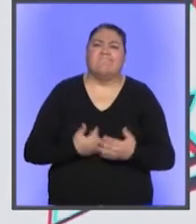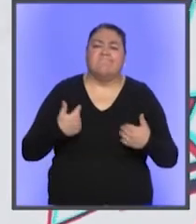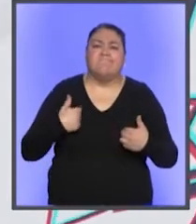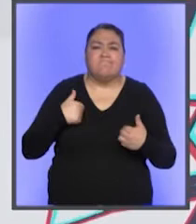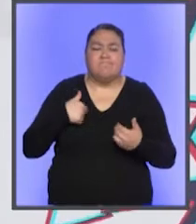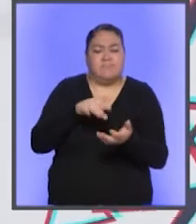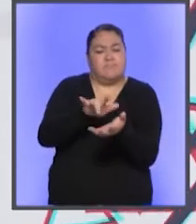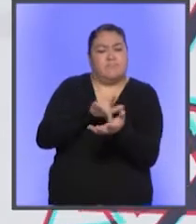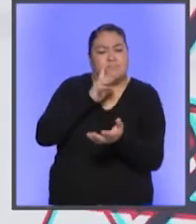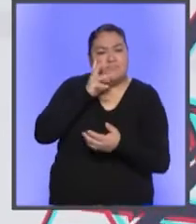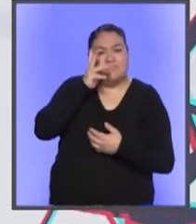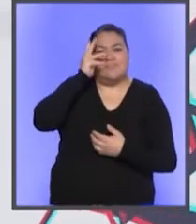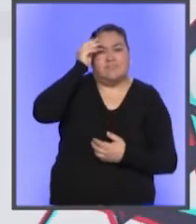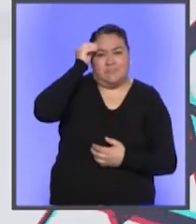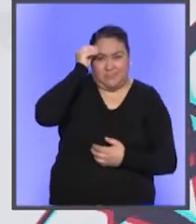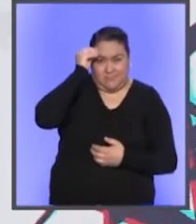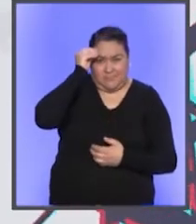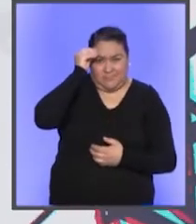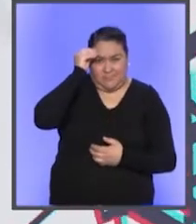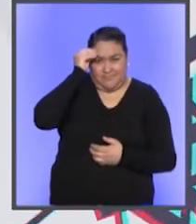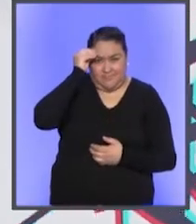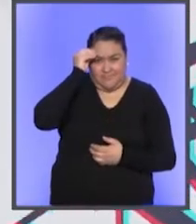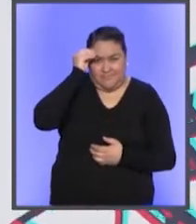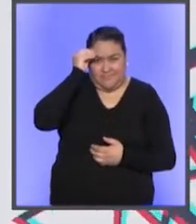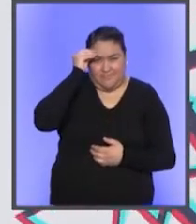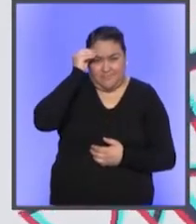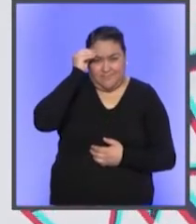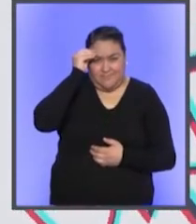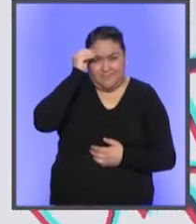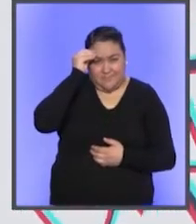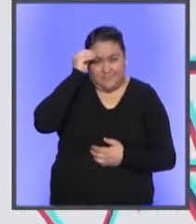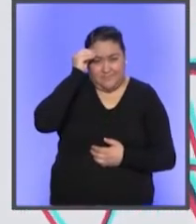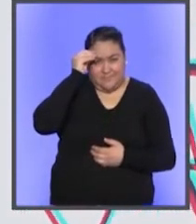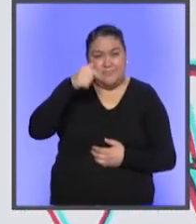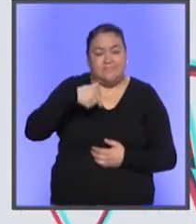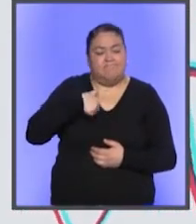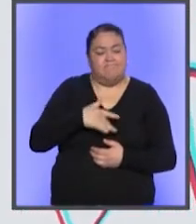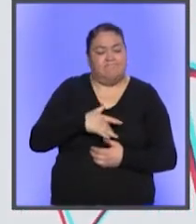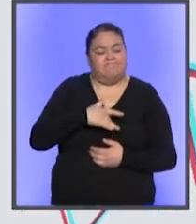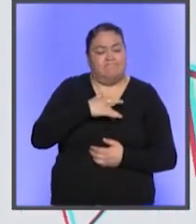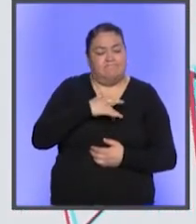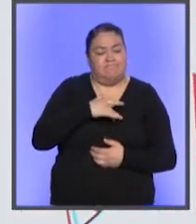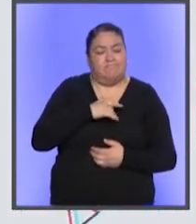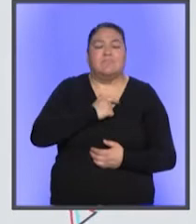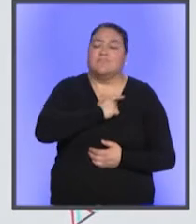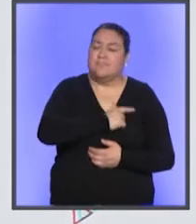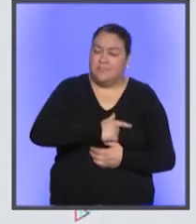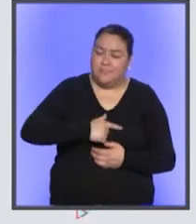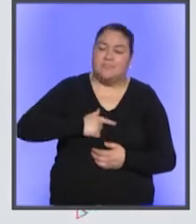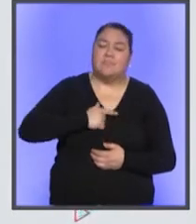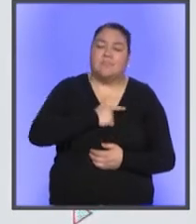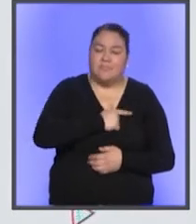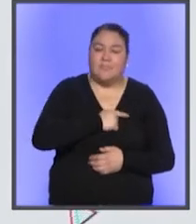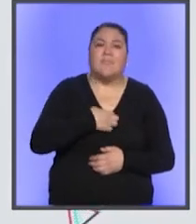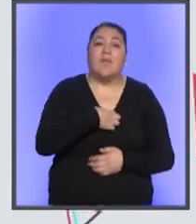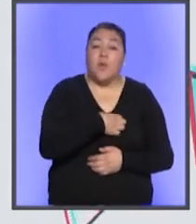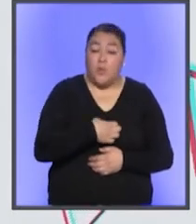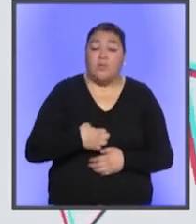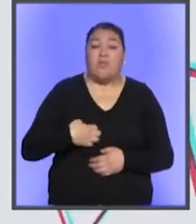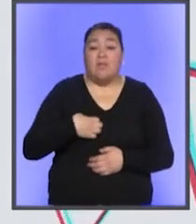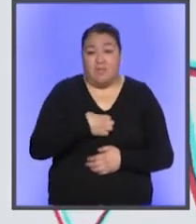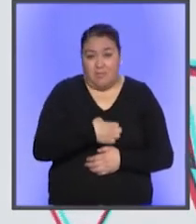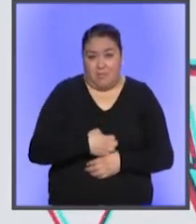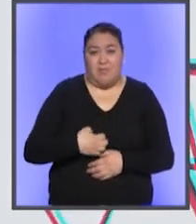me llevo de aquí una una una una una grata sensación una